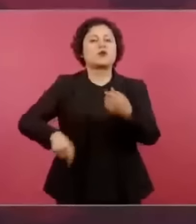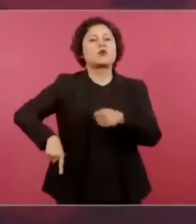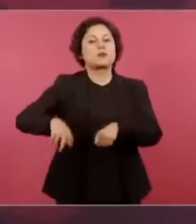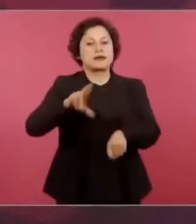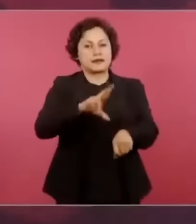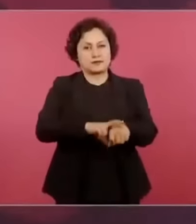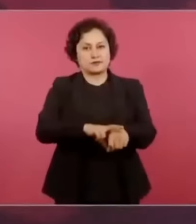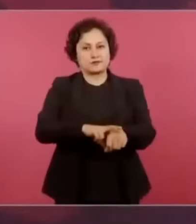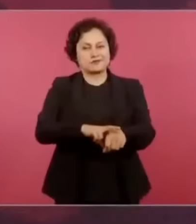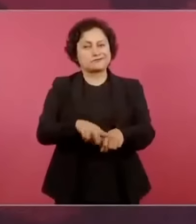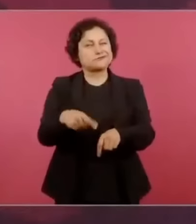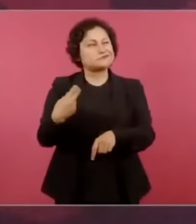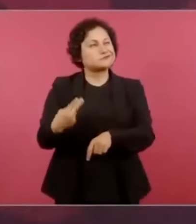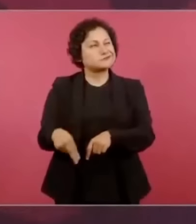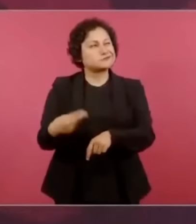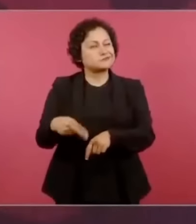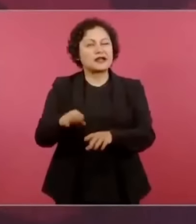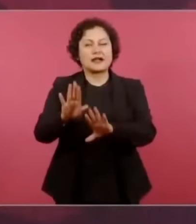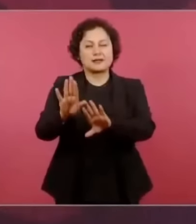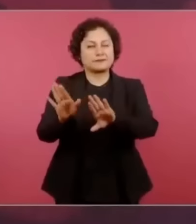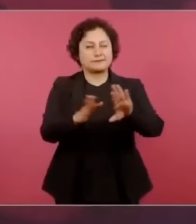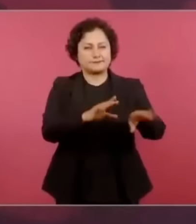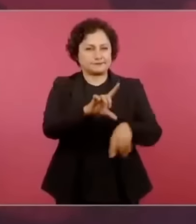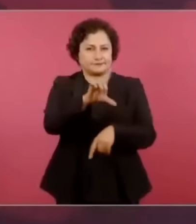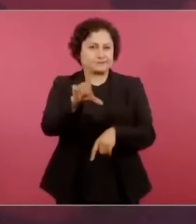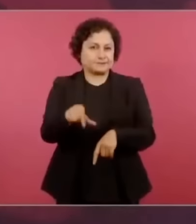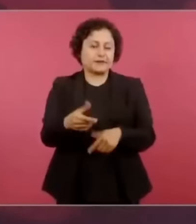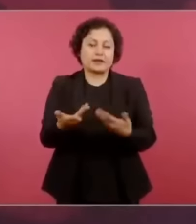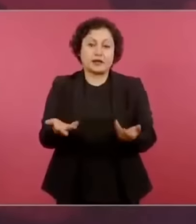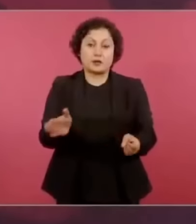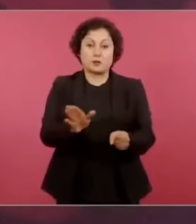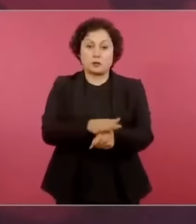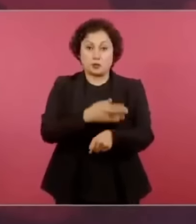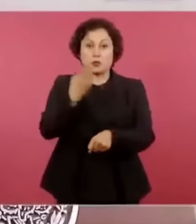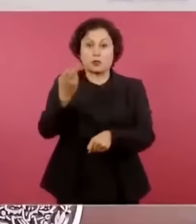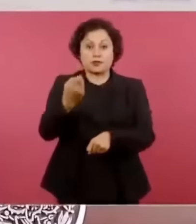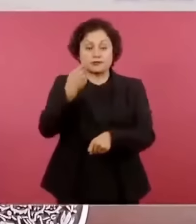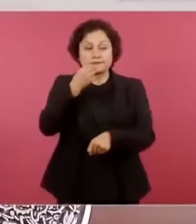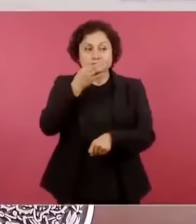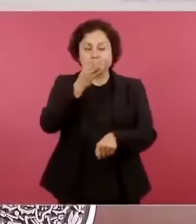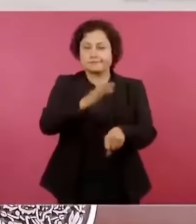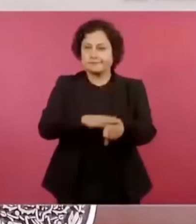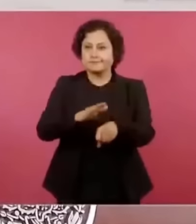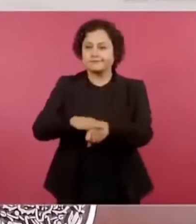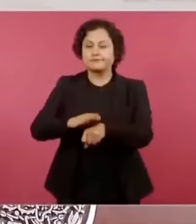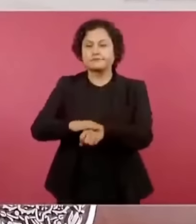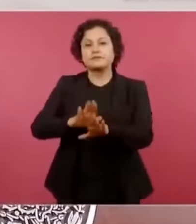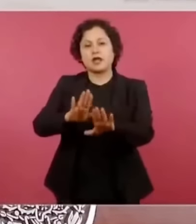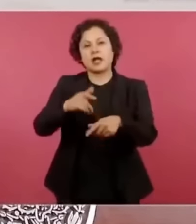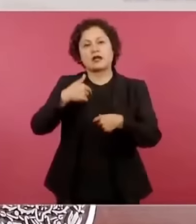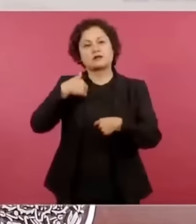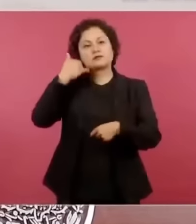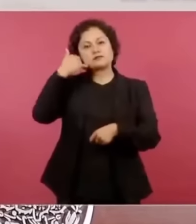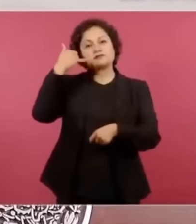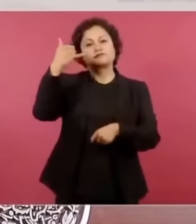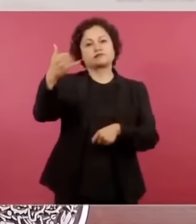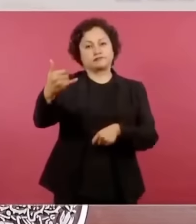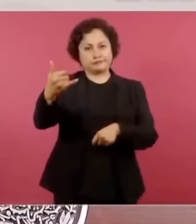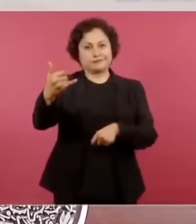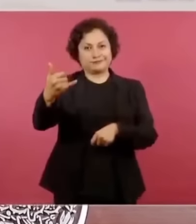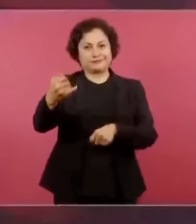caso es que estaban esas llamadas y le hablé al secretario particular.